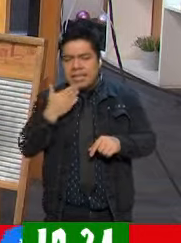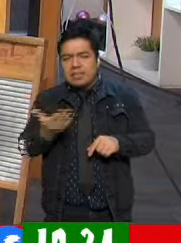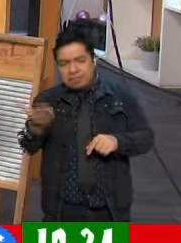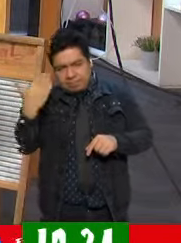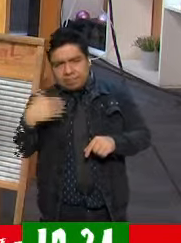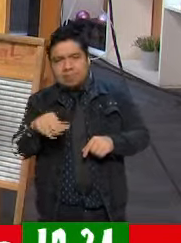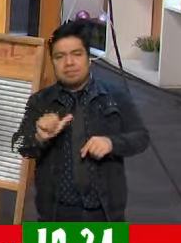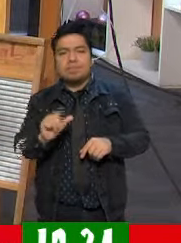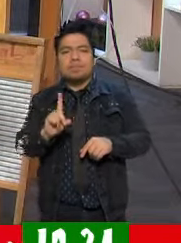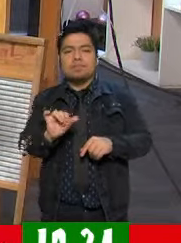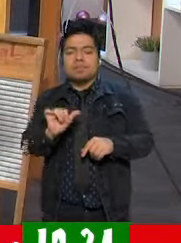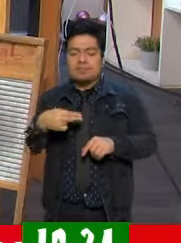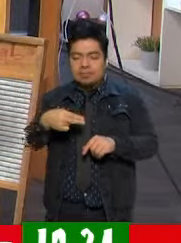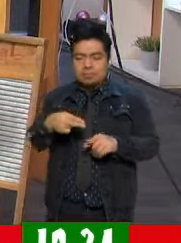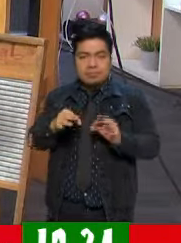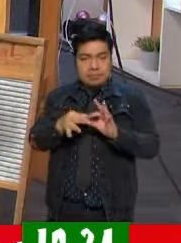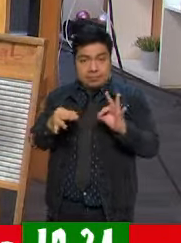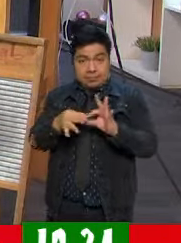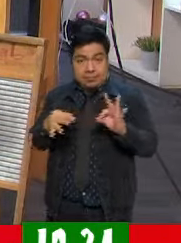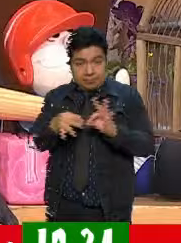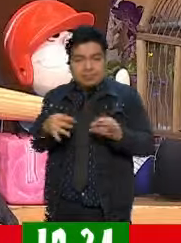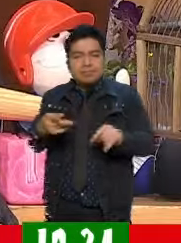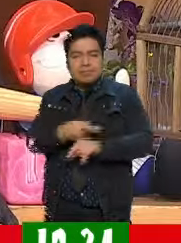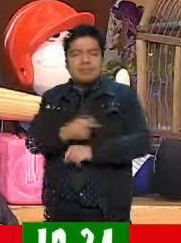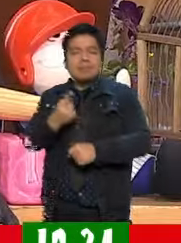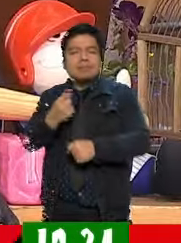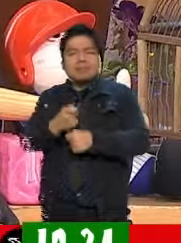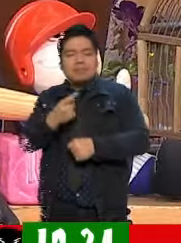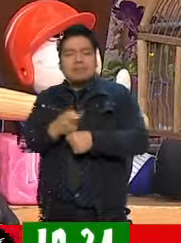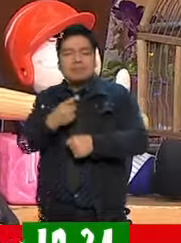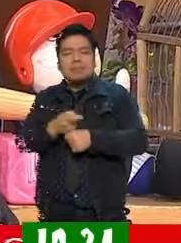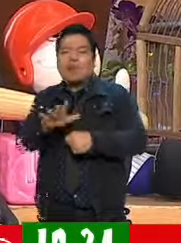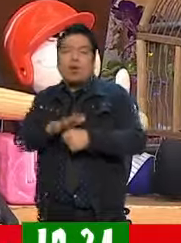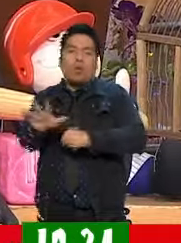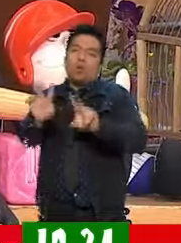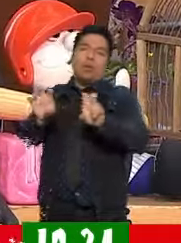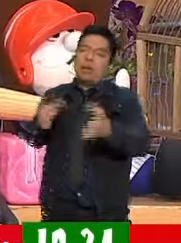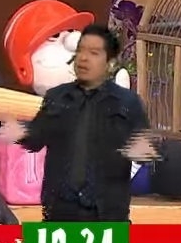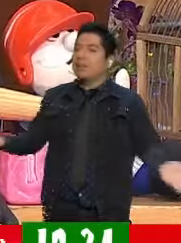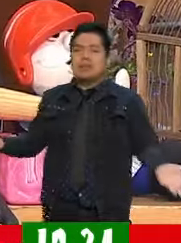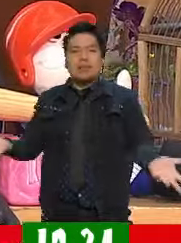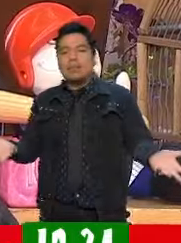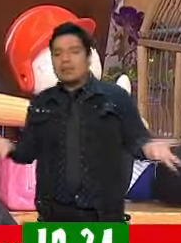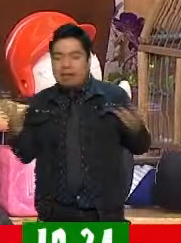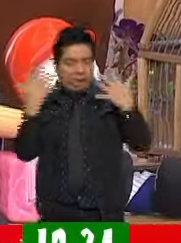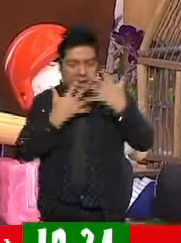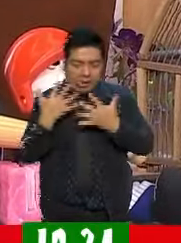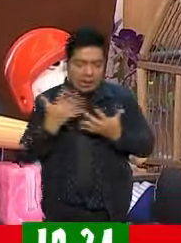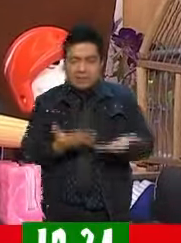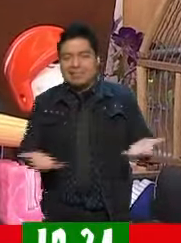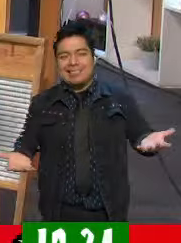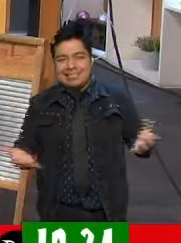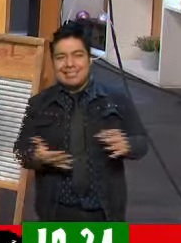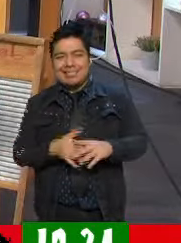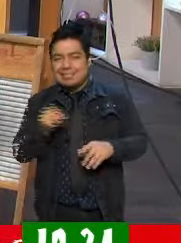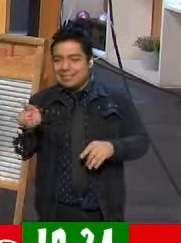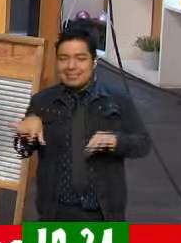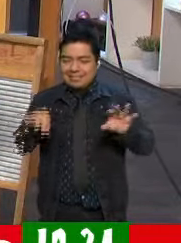Adrián, platícanos. Primero dinos de qué tema vamos a hablar hoy, ¿verdad? Porque ya estamos acá dando tres pues temas. Dije.